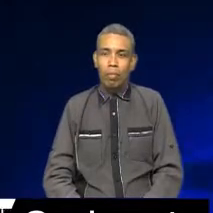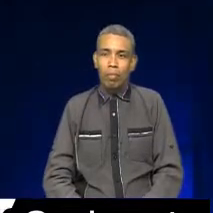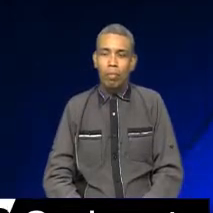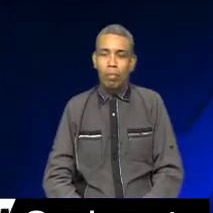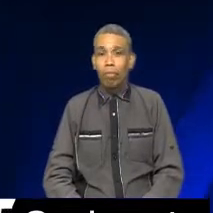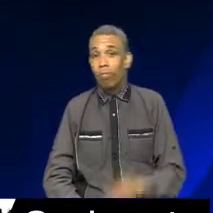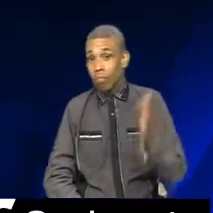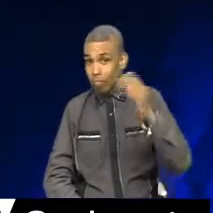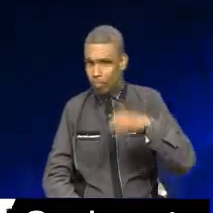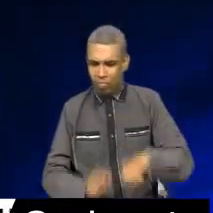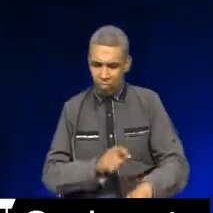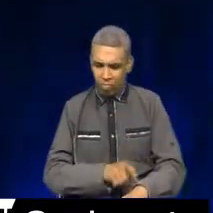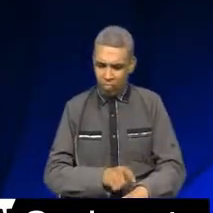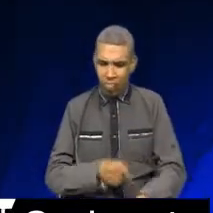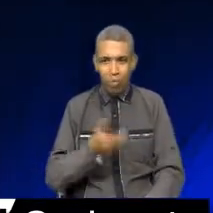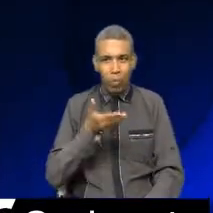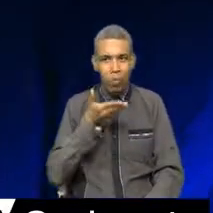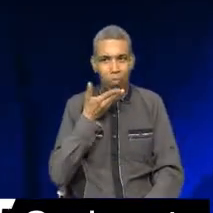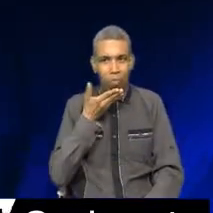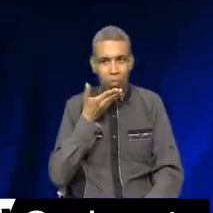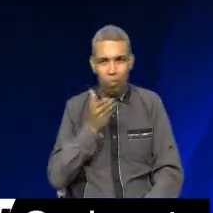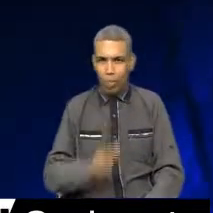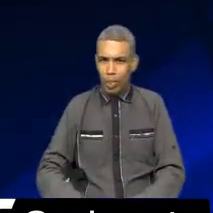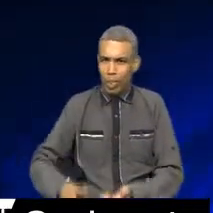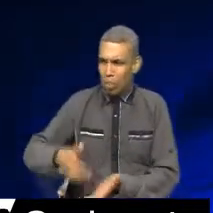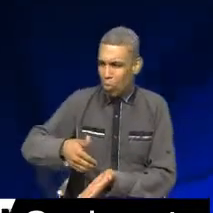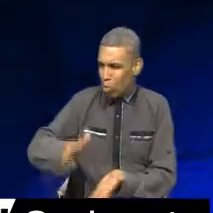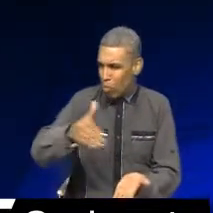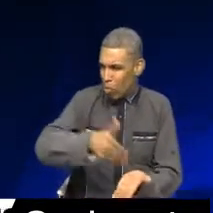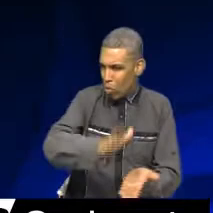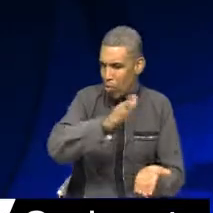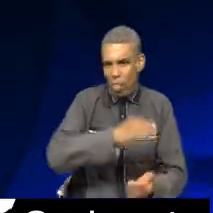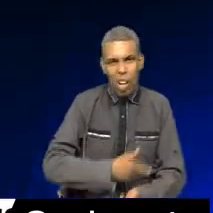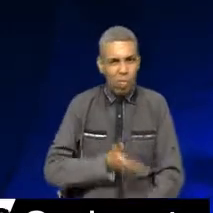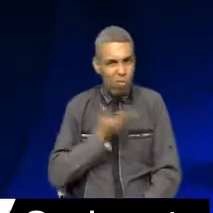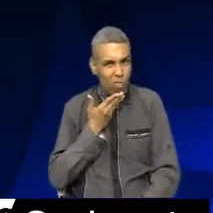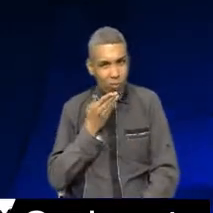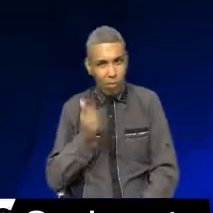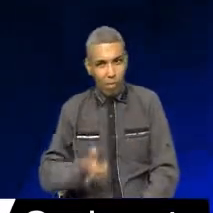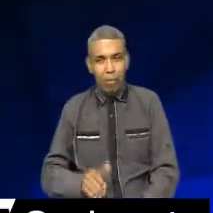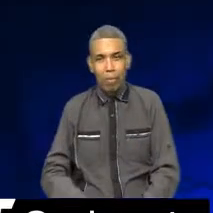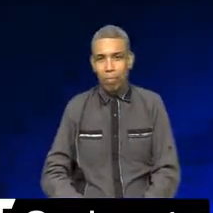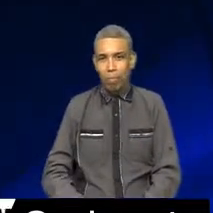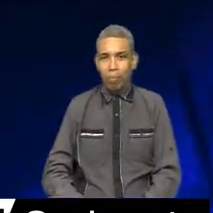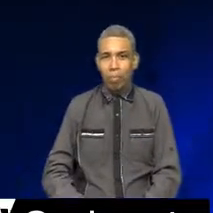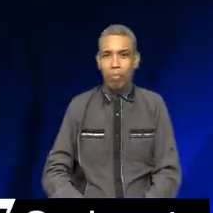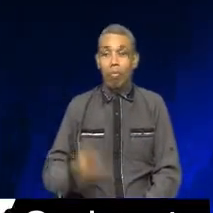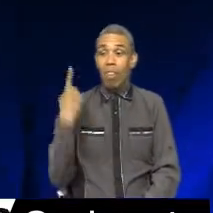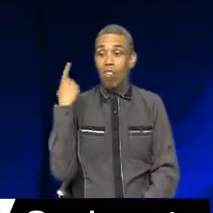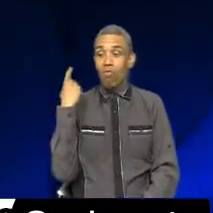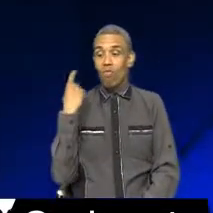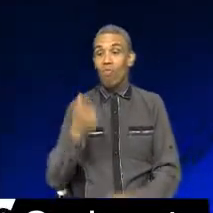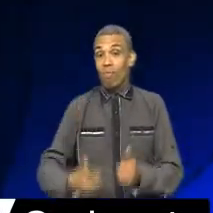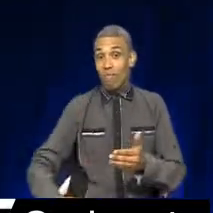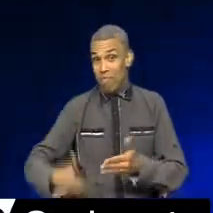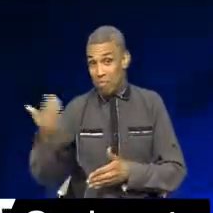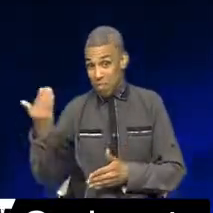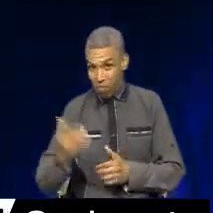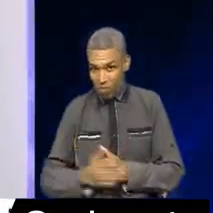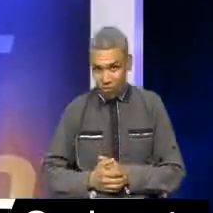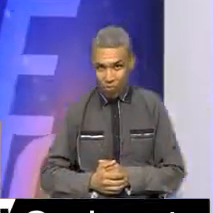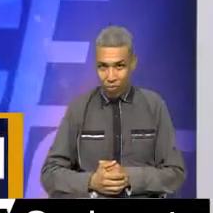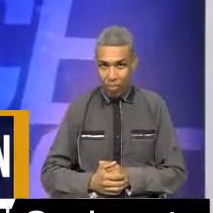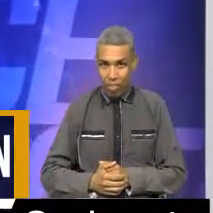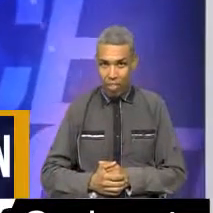Todavía estamos a tiempo los barranqueños de hacer las compras de Navidad este fin de semana. Ayer iniciamos con nuevo trasnochón y vamos